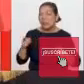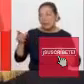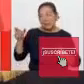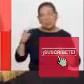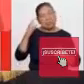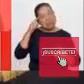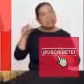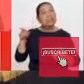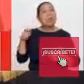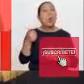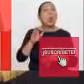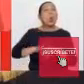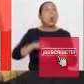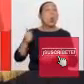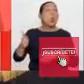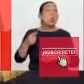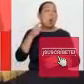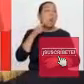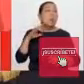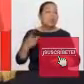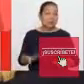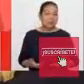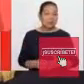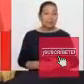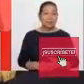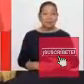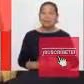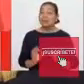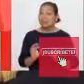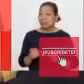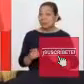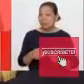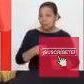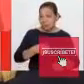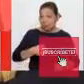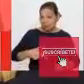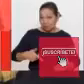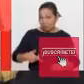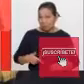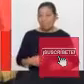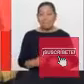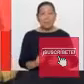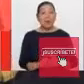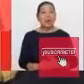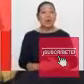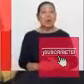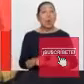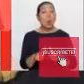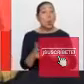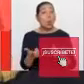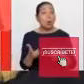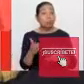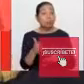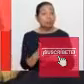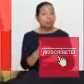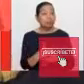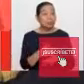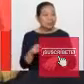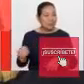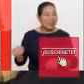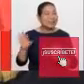ustedes? Sí, nosotros tenemos indicativos de inteligencia por el modus operandi, por el lugar donde se desarrollaron los